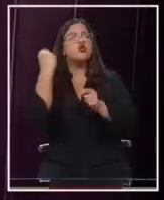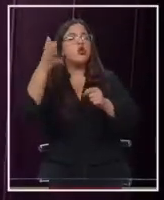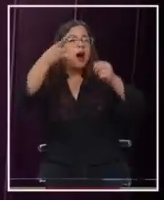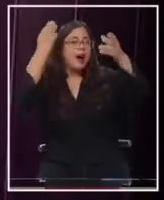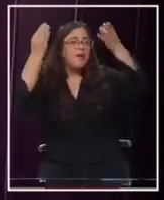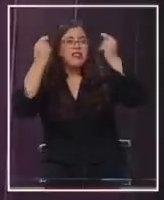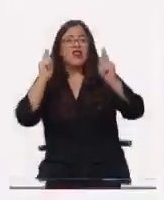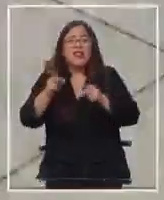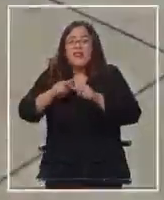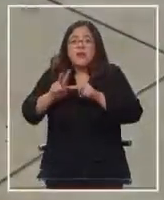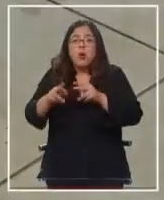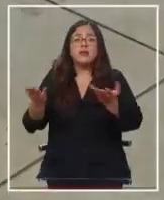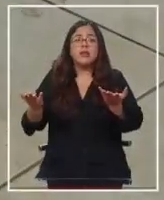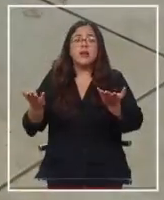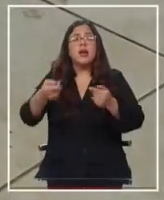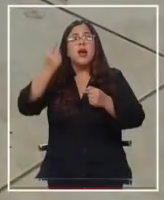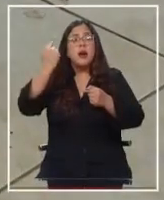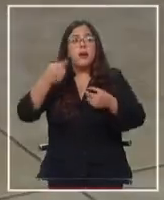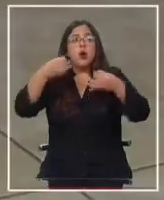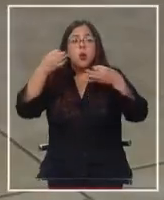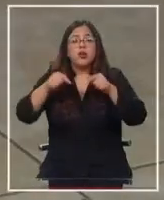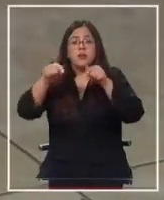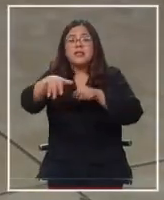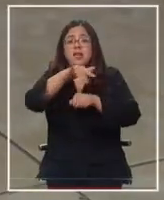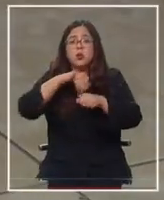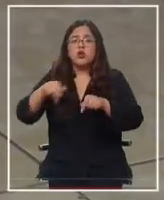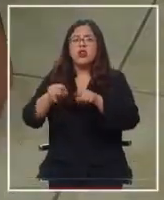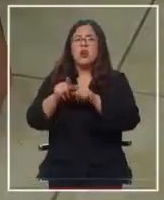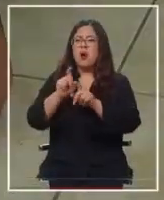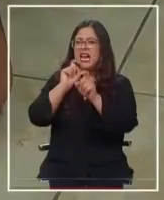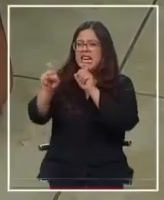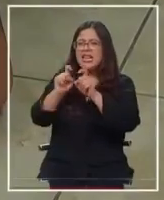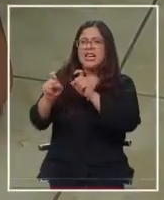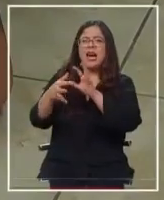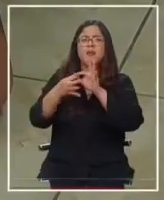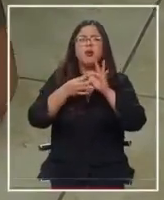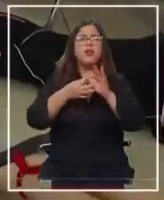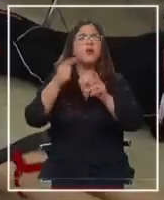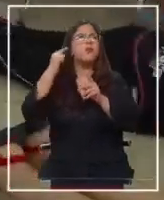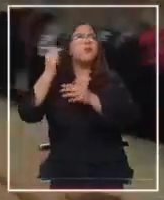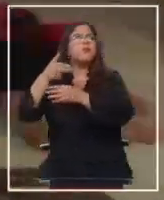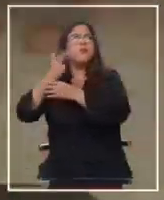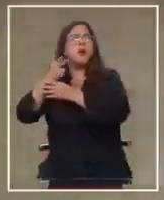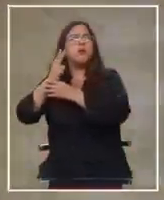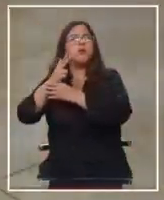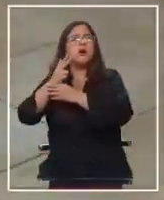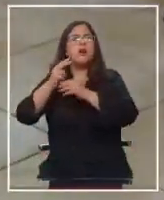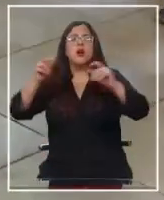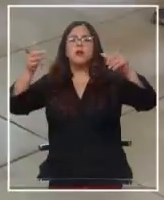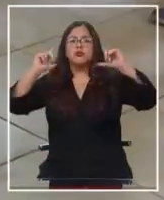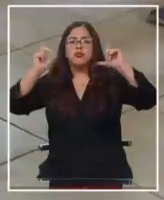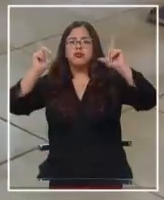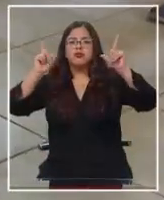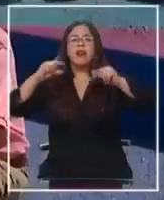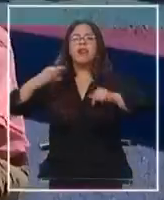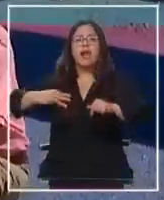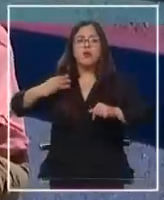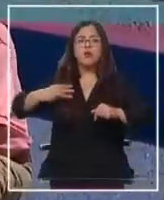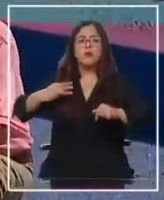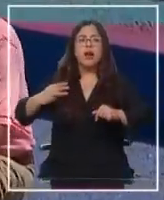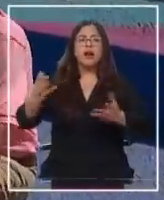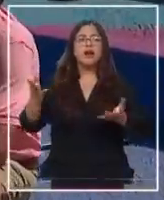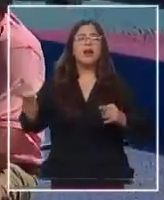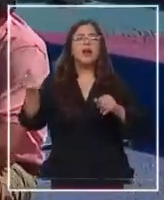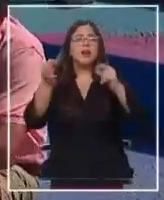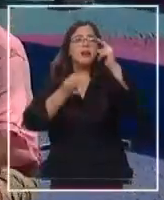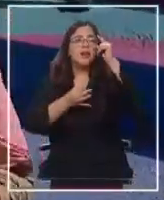ver lo que tenemos que hacer. Pero la instancia generó polémica, ya que hubo sonidos de disparos por parlante y desde el municipio